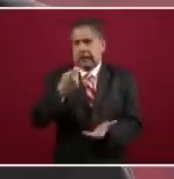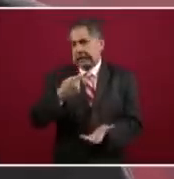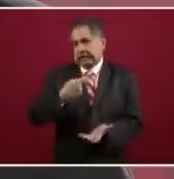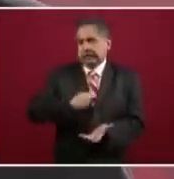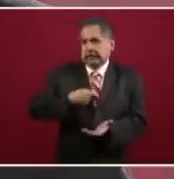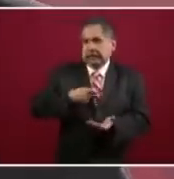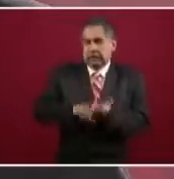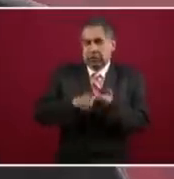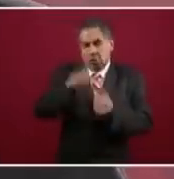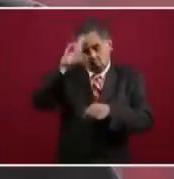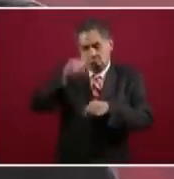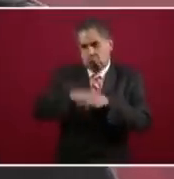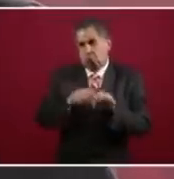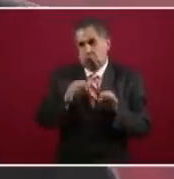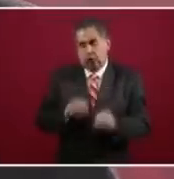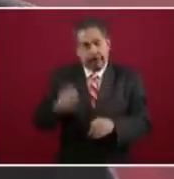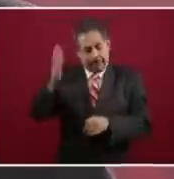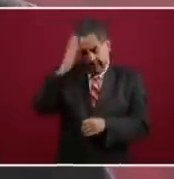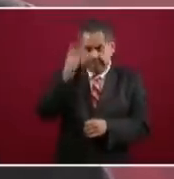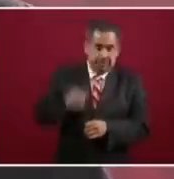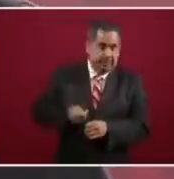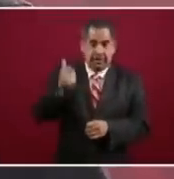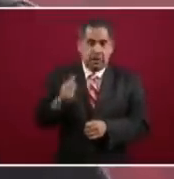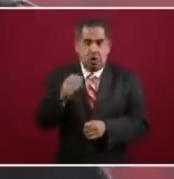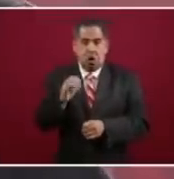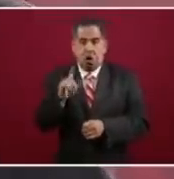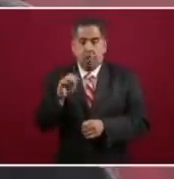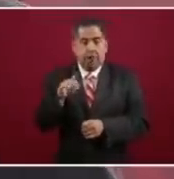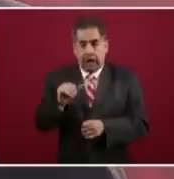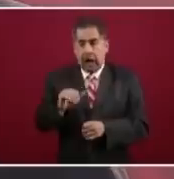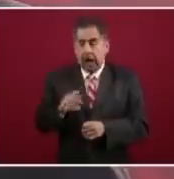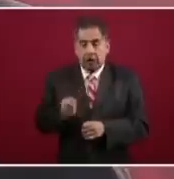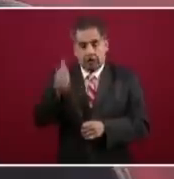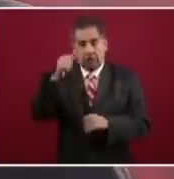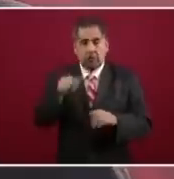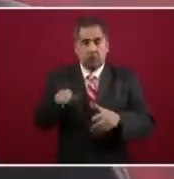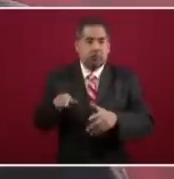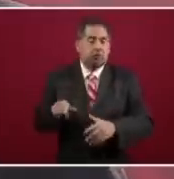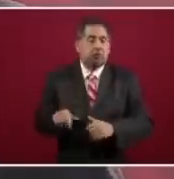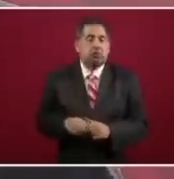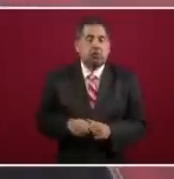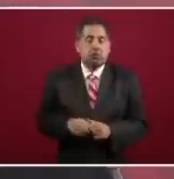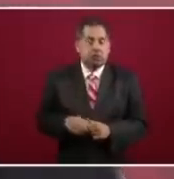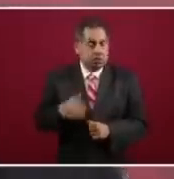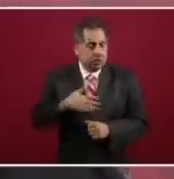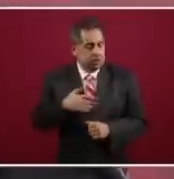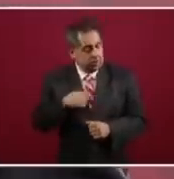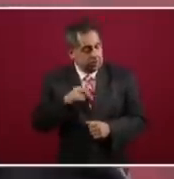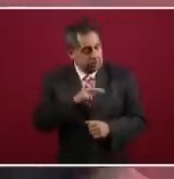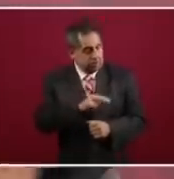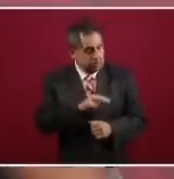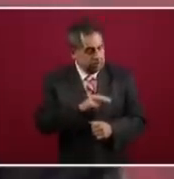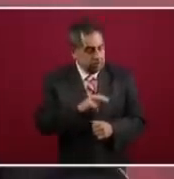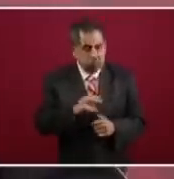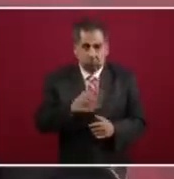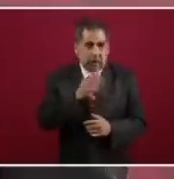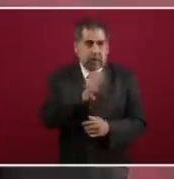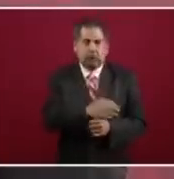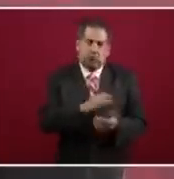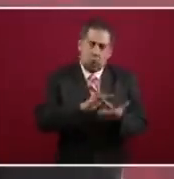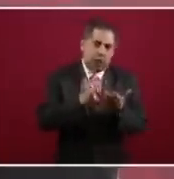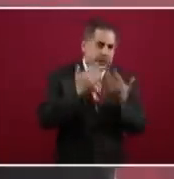la cultura madre de la cultura olmeca yo no esté desde lo que